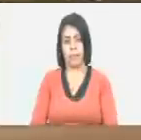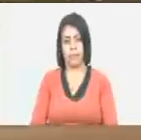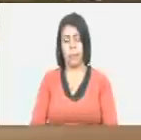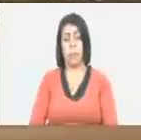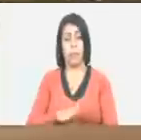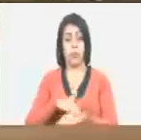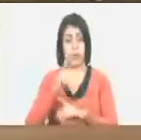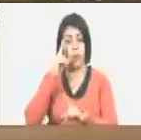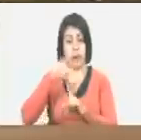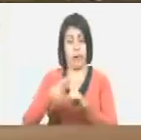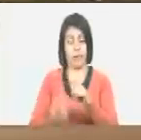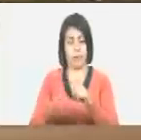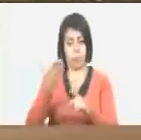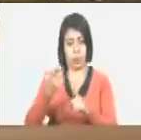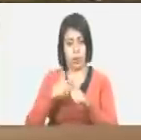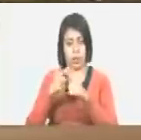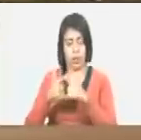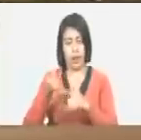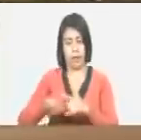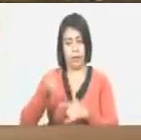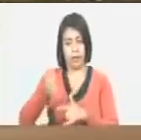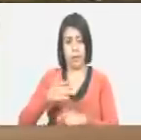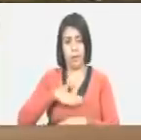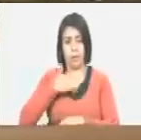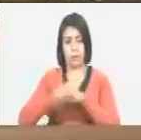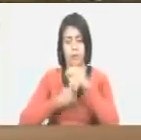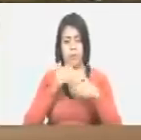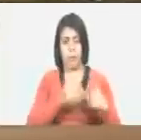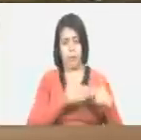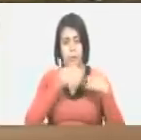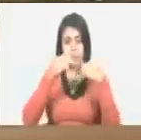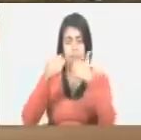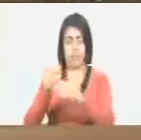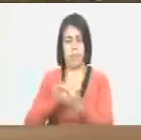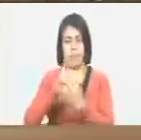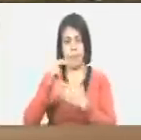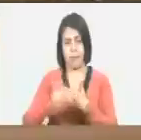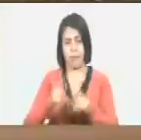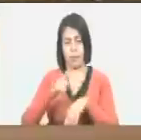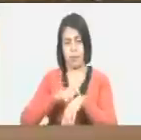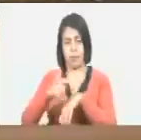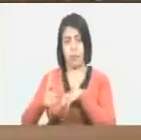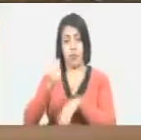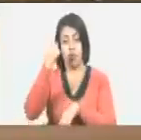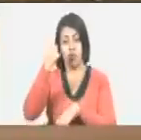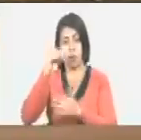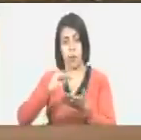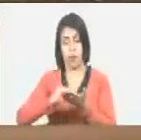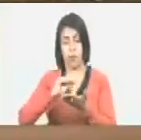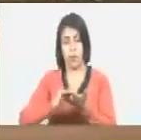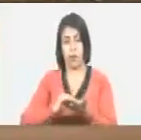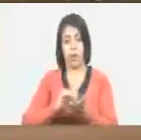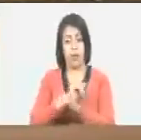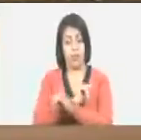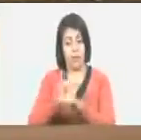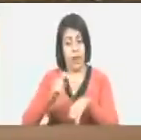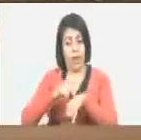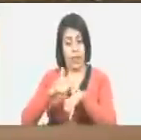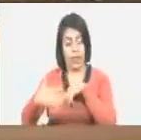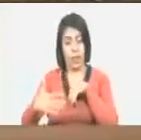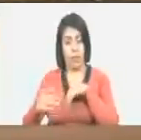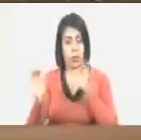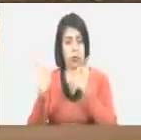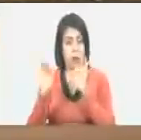Por motivos fundados, el tribunal podrá prorrogar este plazo por una sola vez. Vencido el plazo sin que haya